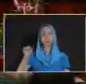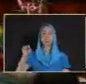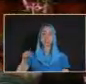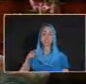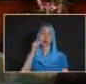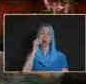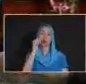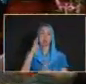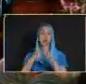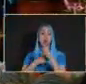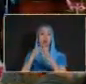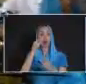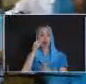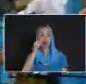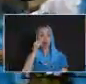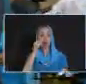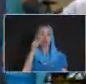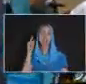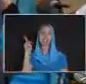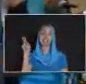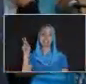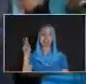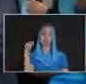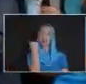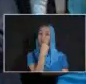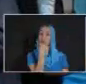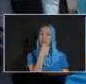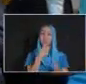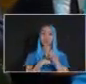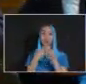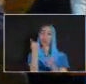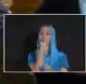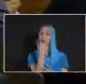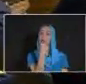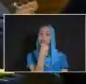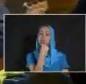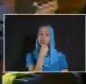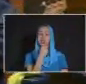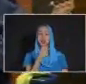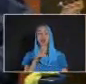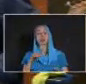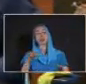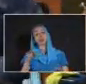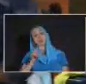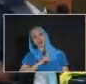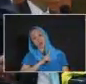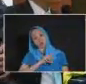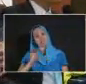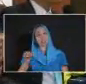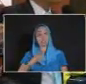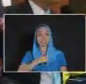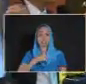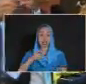con varones y mujeres con mujeres, a menos de que sean familia.